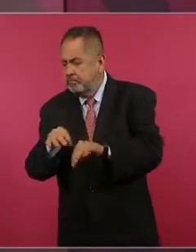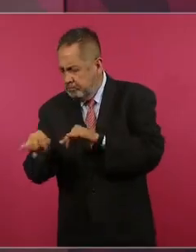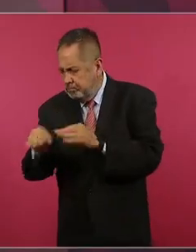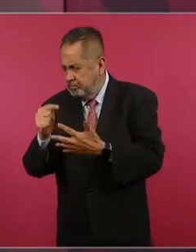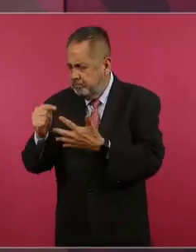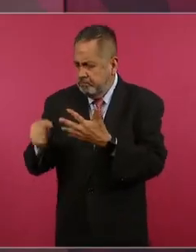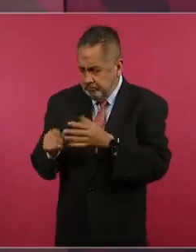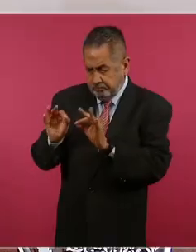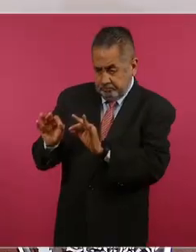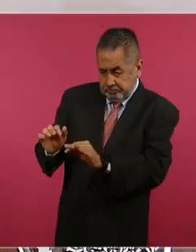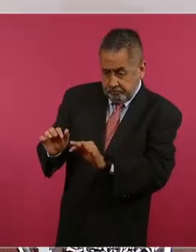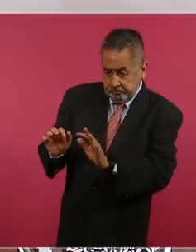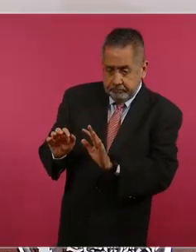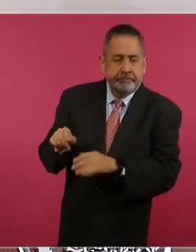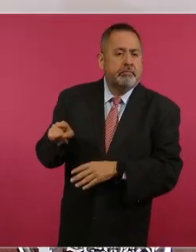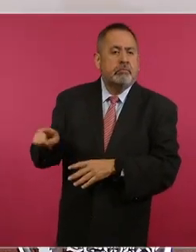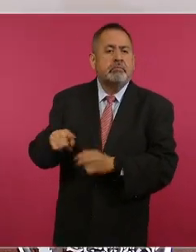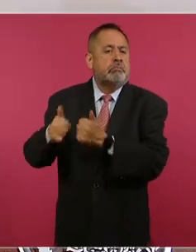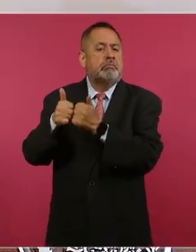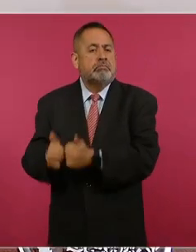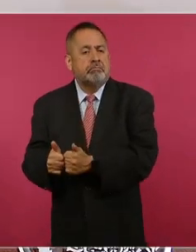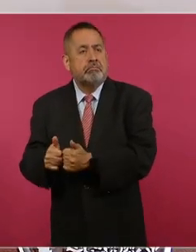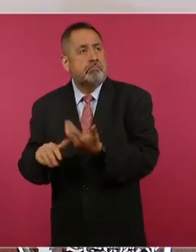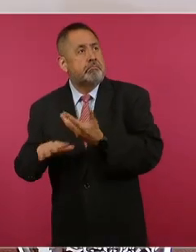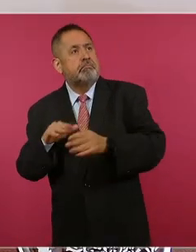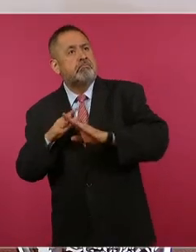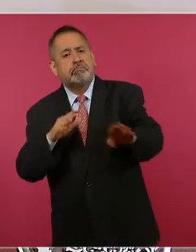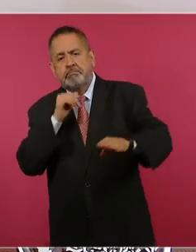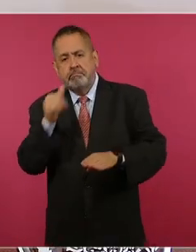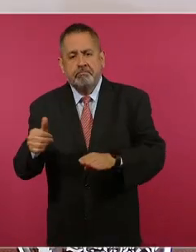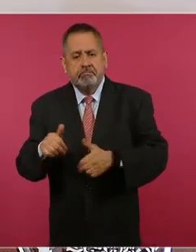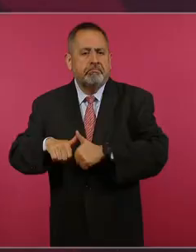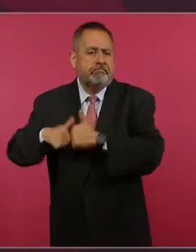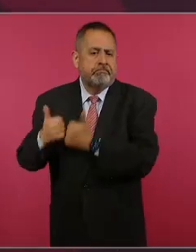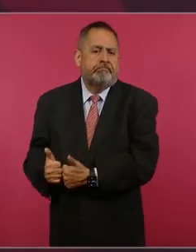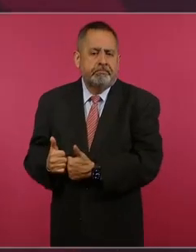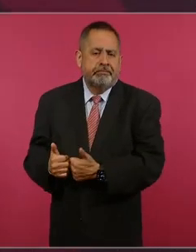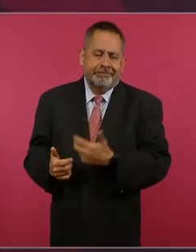reduce, se atempera el flujo migratorio,